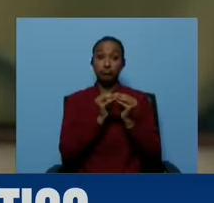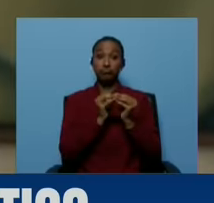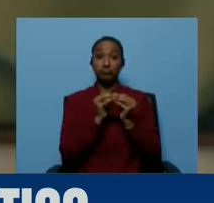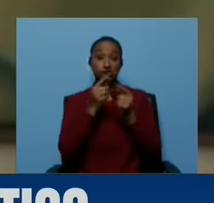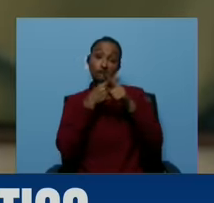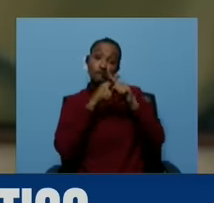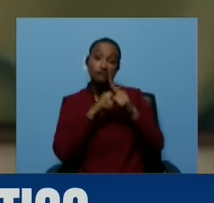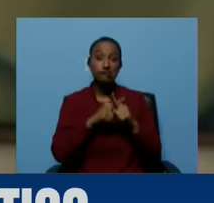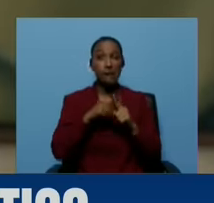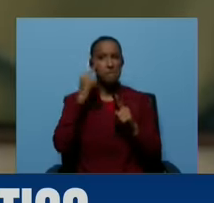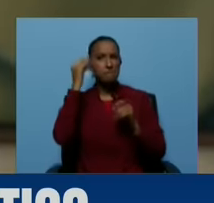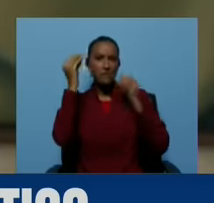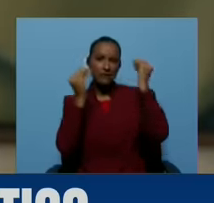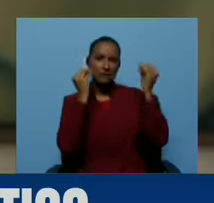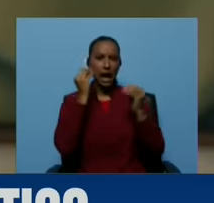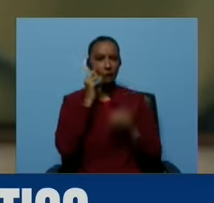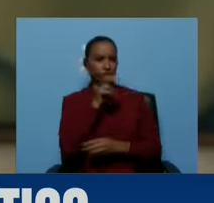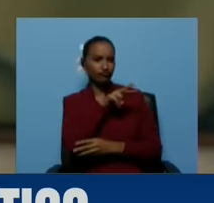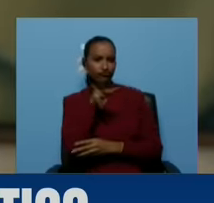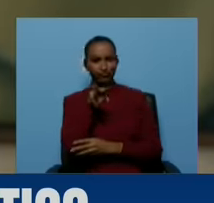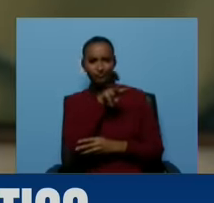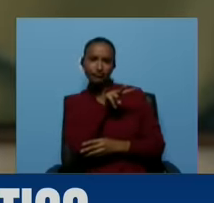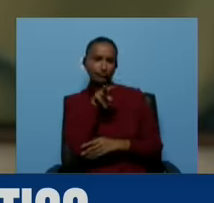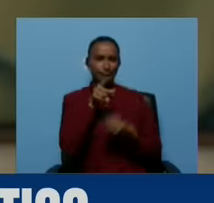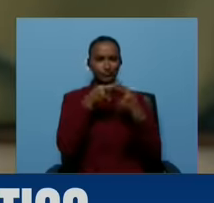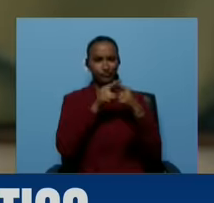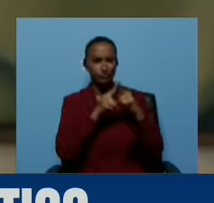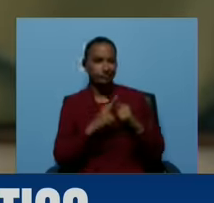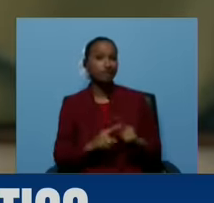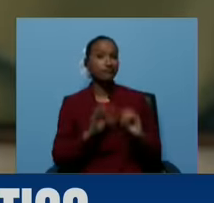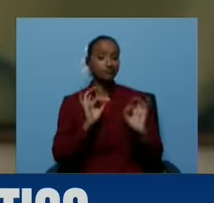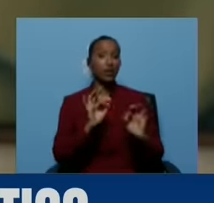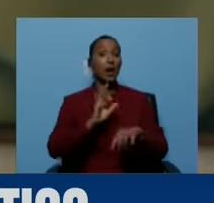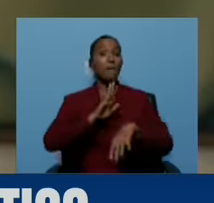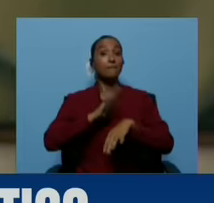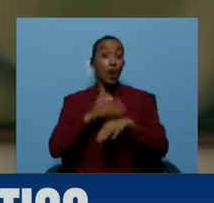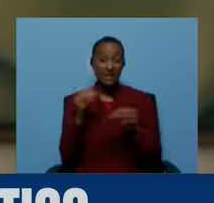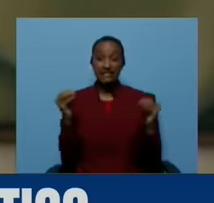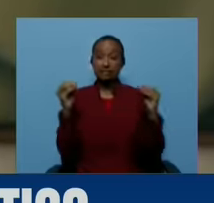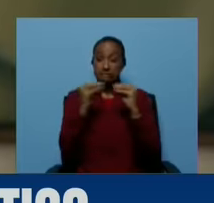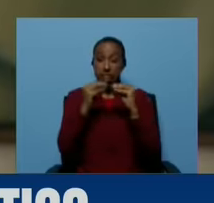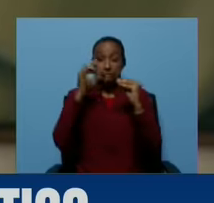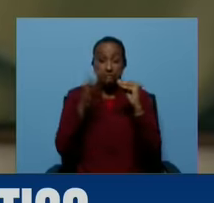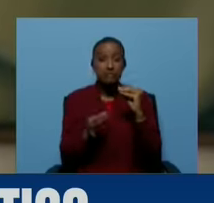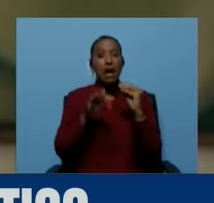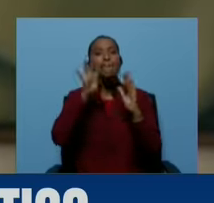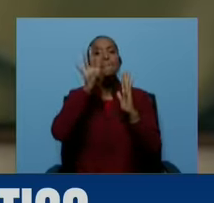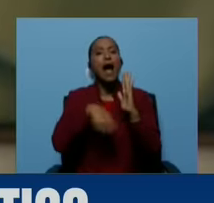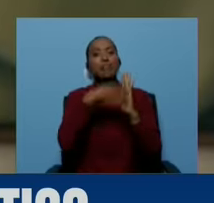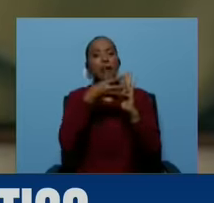Si hay algo preciso, es la matemática. Por eso dicen que los